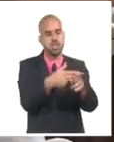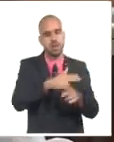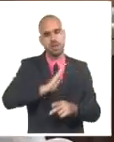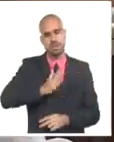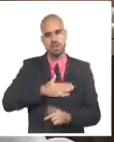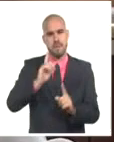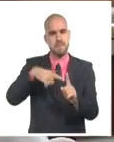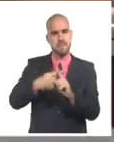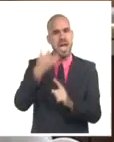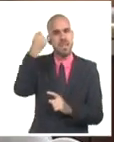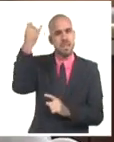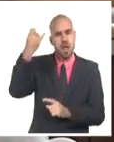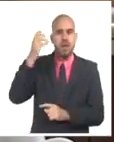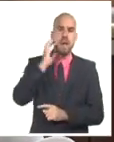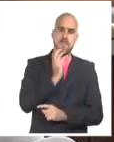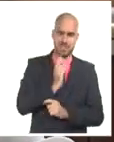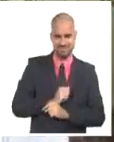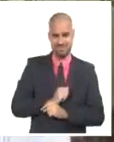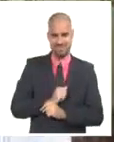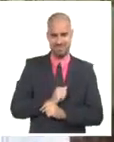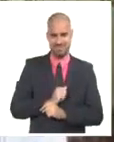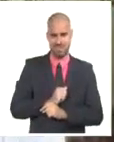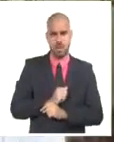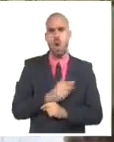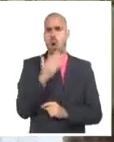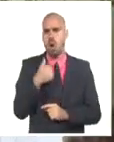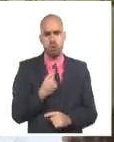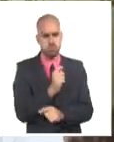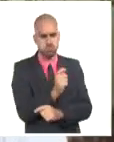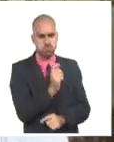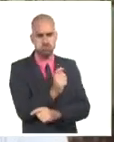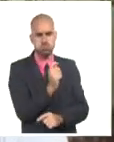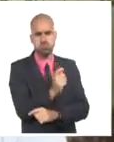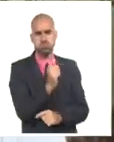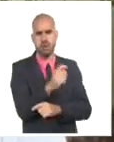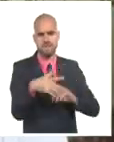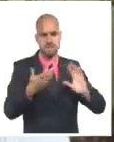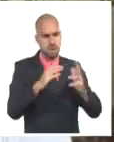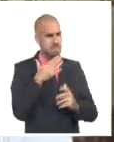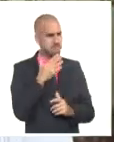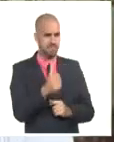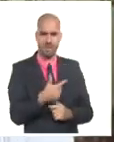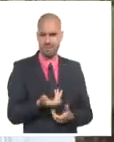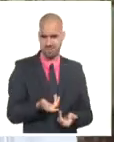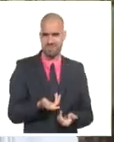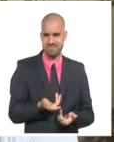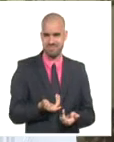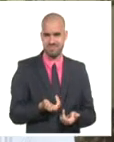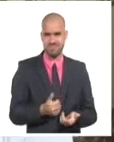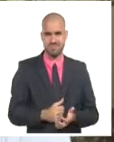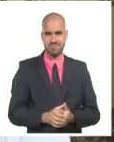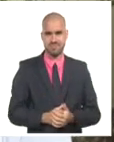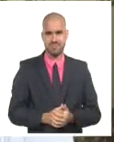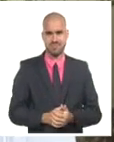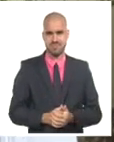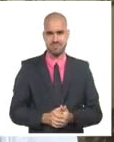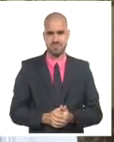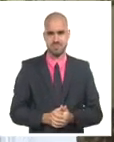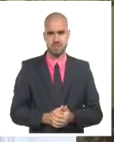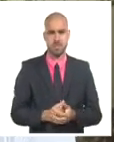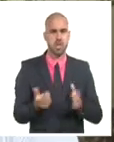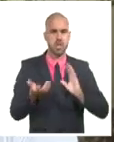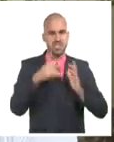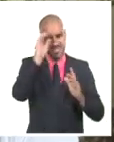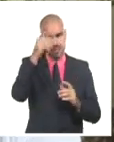cómo hacemos que le llegue a nuestros estudiantes de una manera más amena, de una manera más contextualizada, de hacer